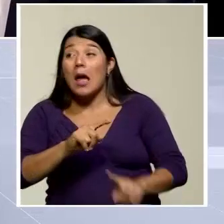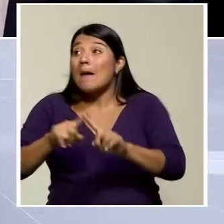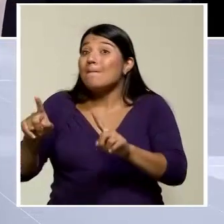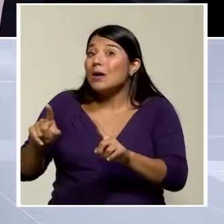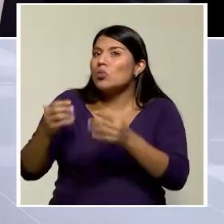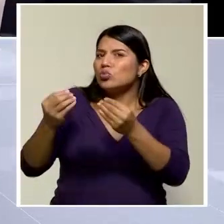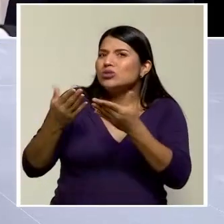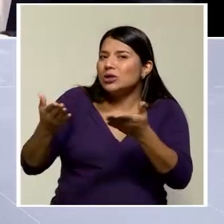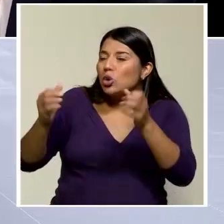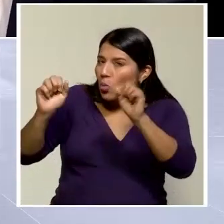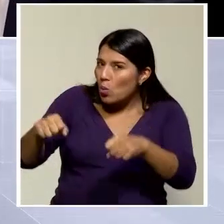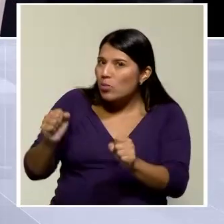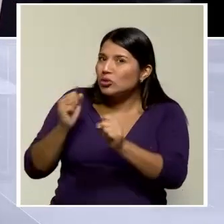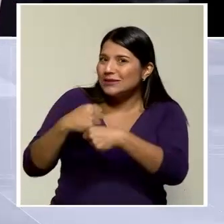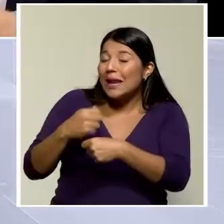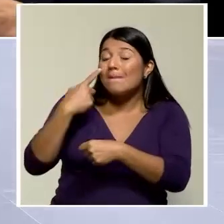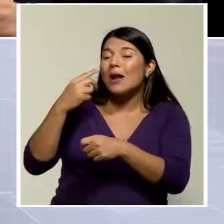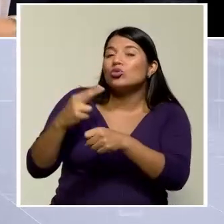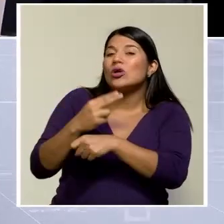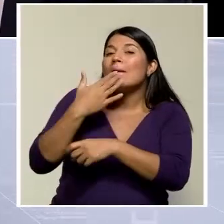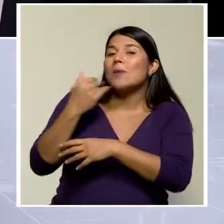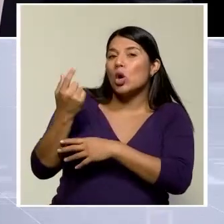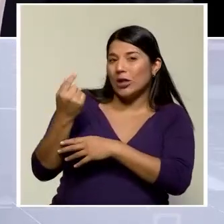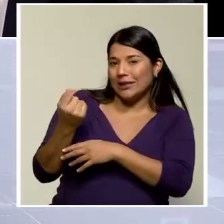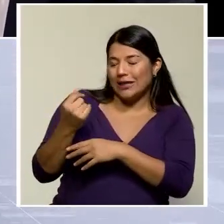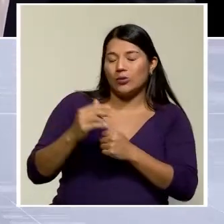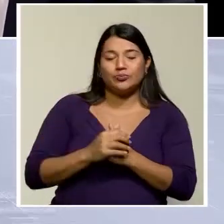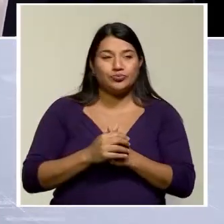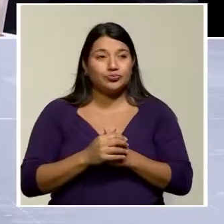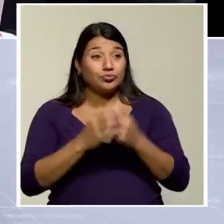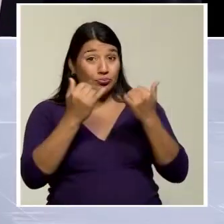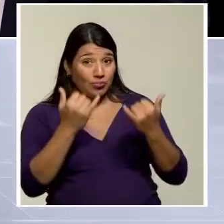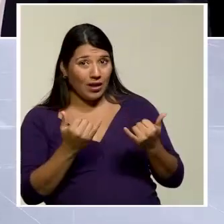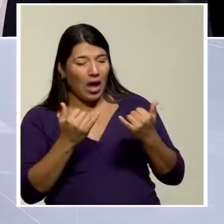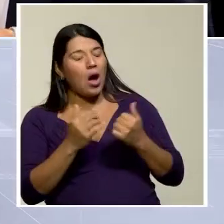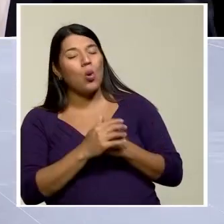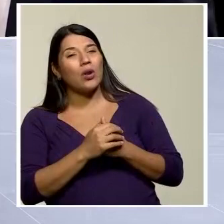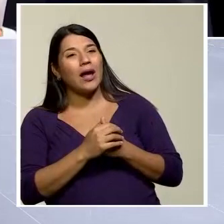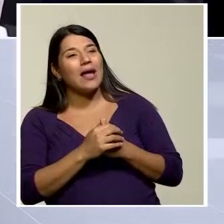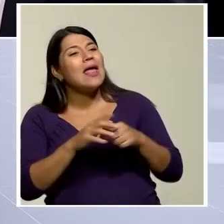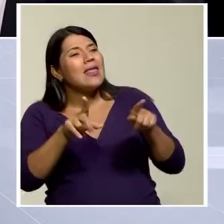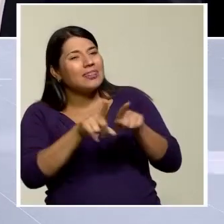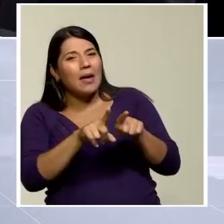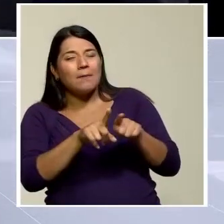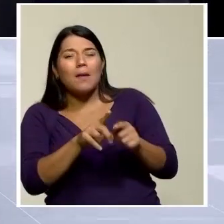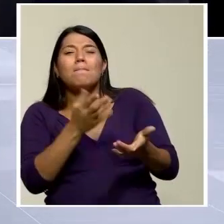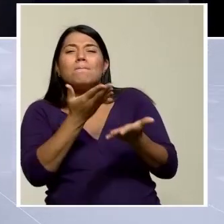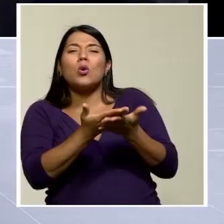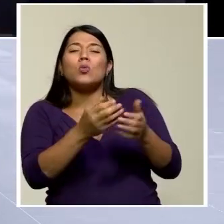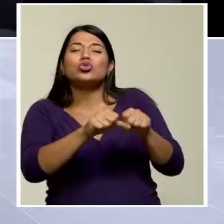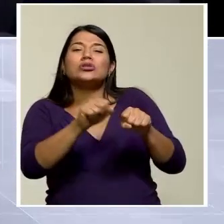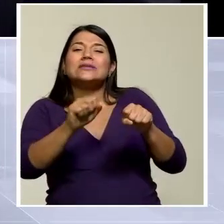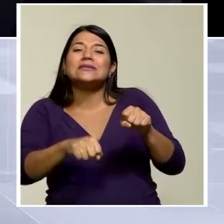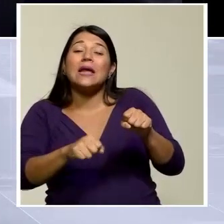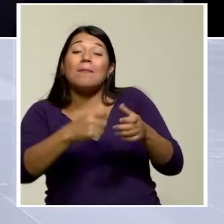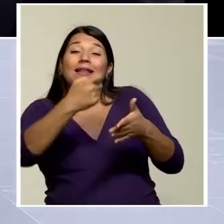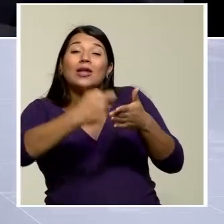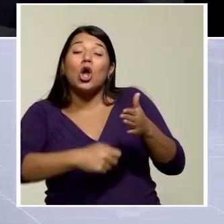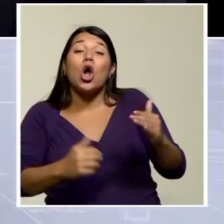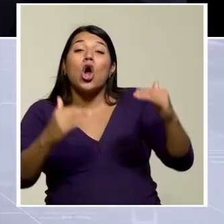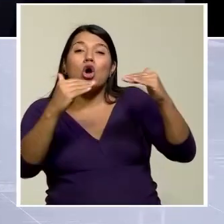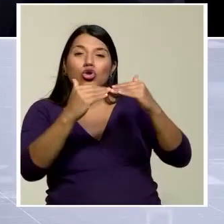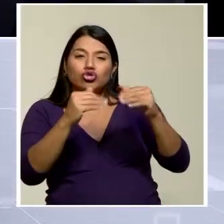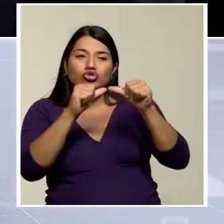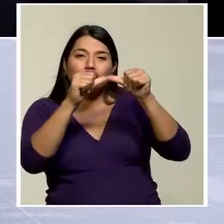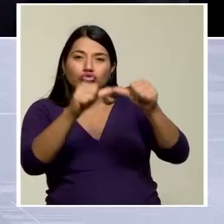para invertir más y mejor. En el decálogo de pilares económicos también se propone un sistema tributario justo, sostenible